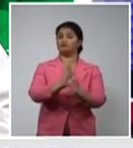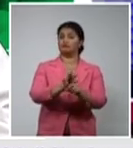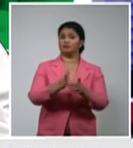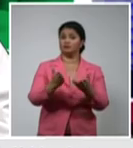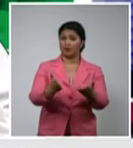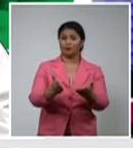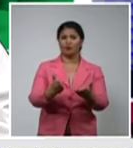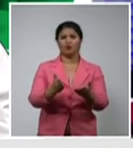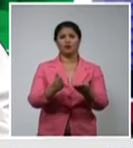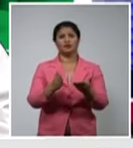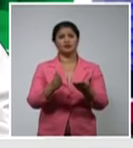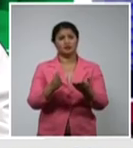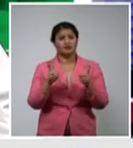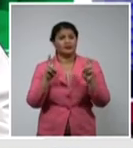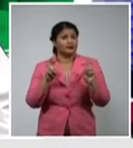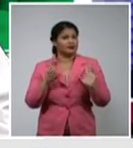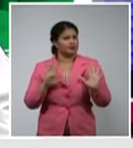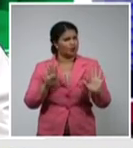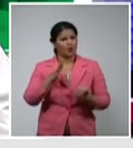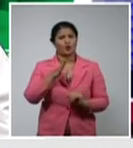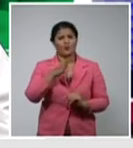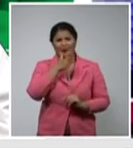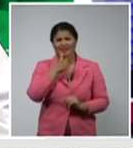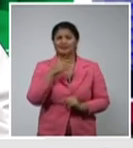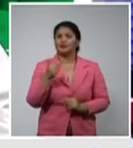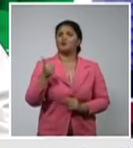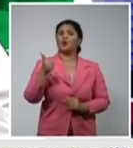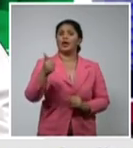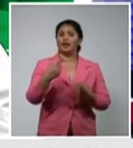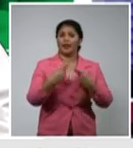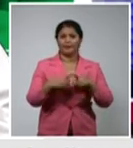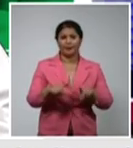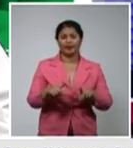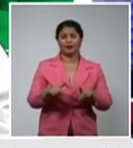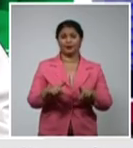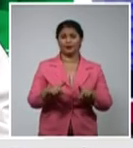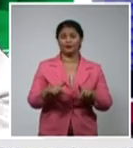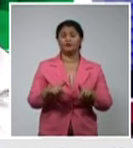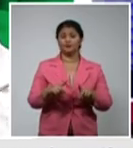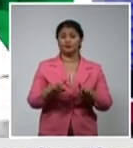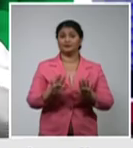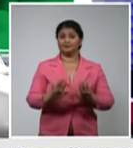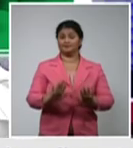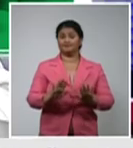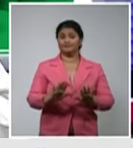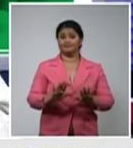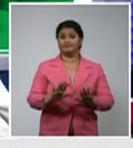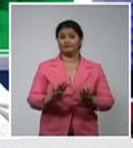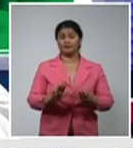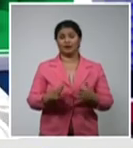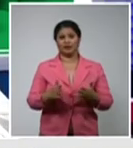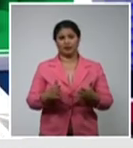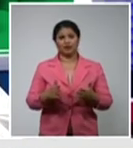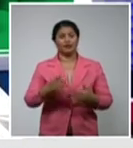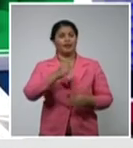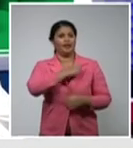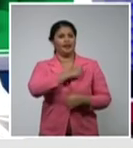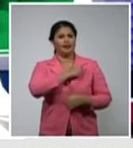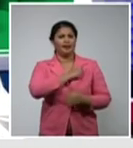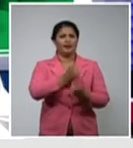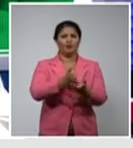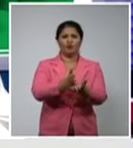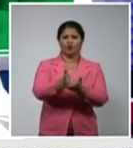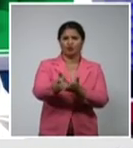buenas, pero no nos gustaría que se desmonten, como se dice,